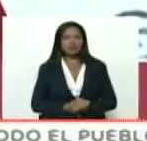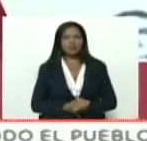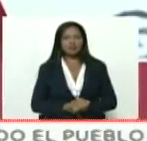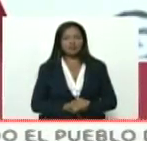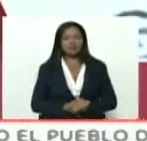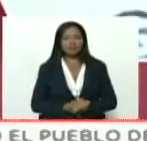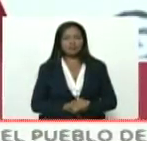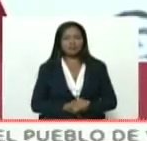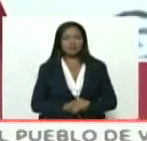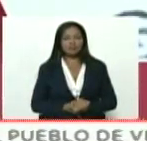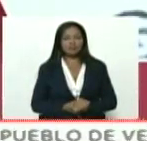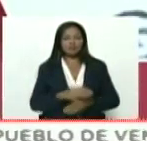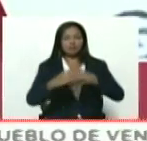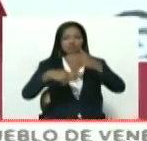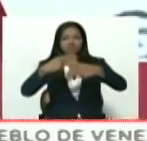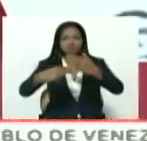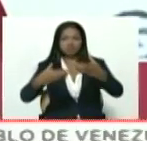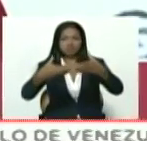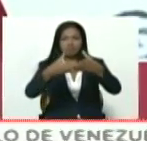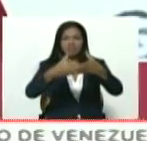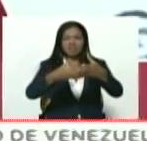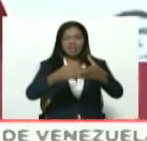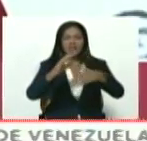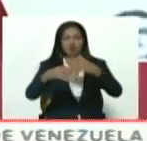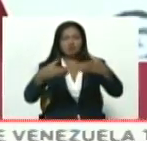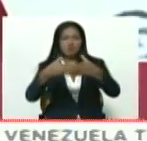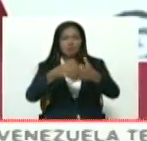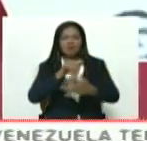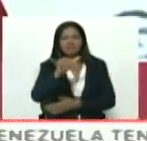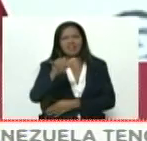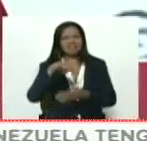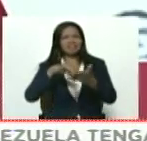llamada generación I, Y,